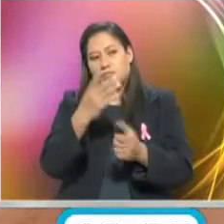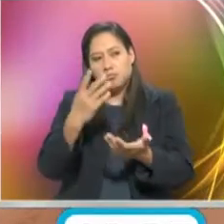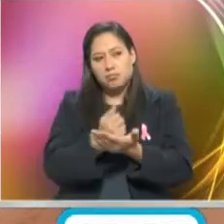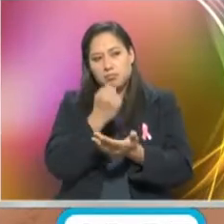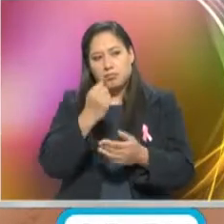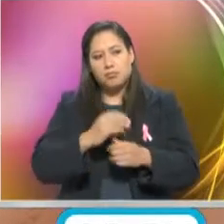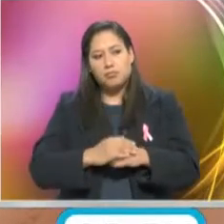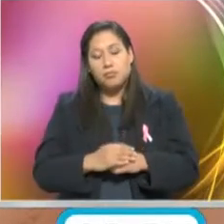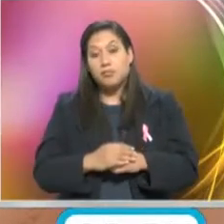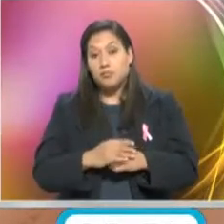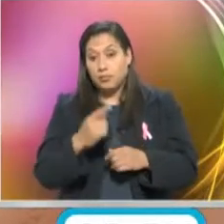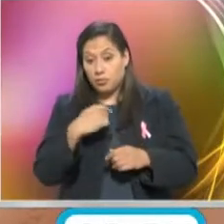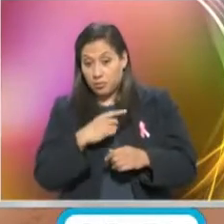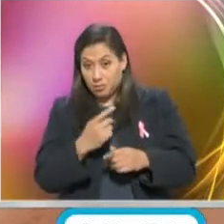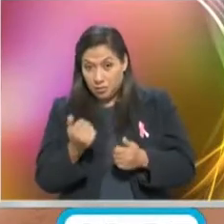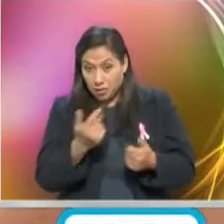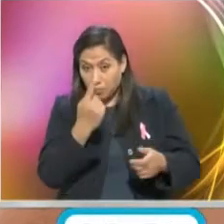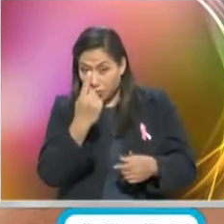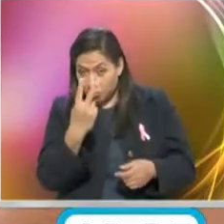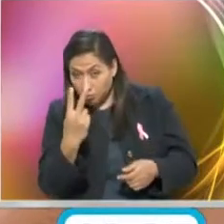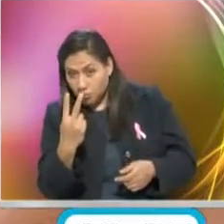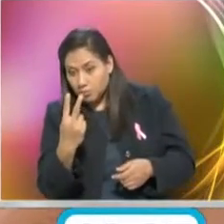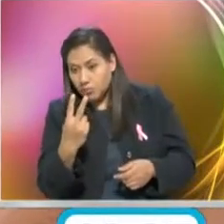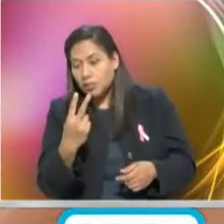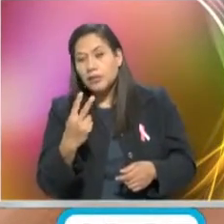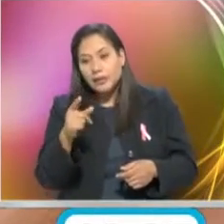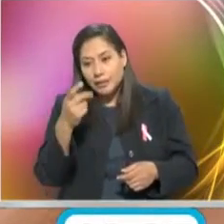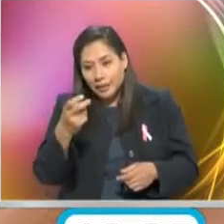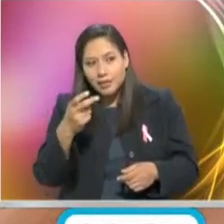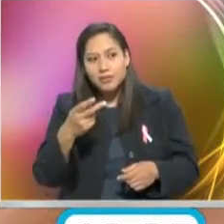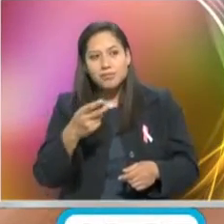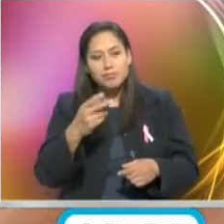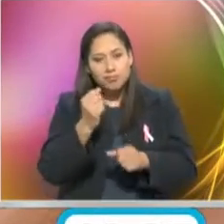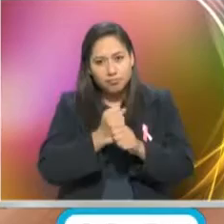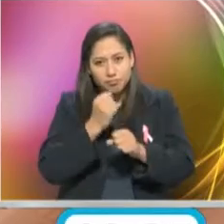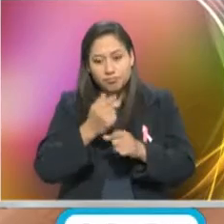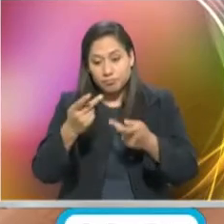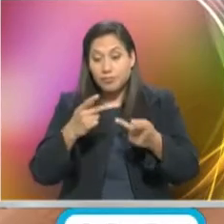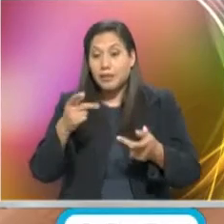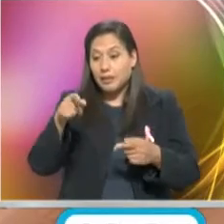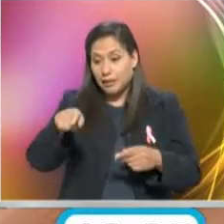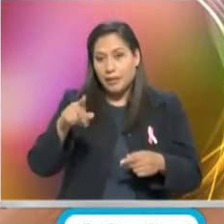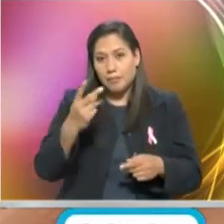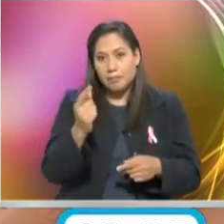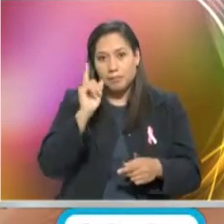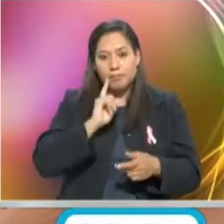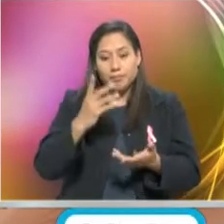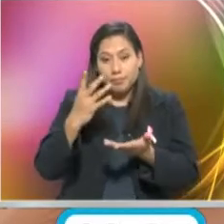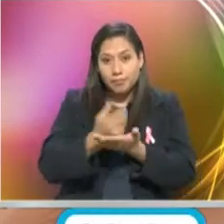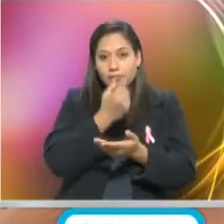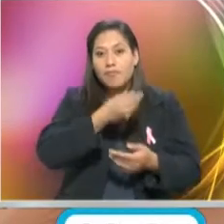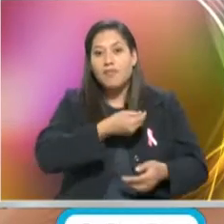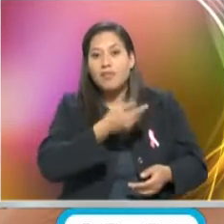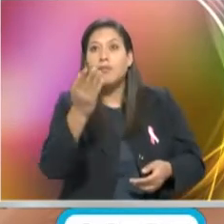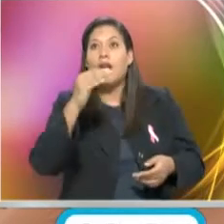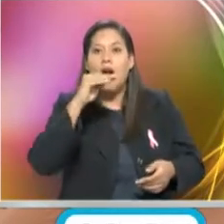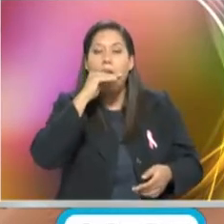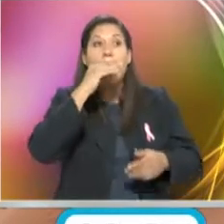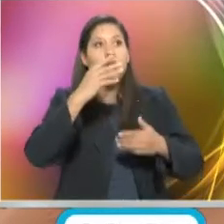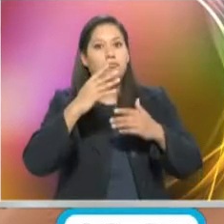las cosas. Claro. Y cuando llevas 1 o 2, pues bueno, es tratar de hacer esto. Yo gano ella la gana freestyle, que es muy